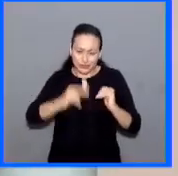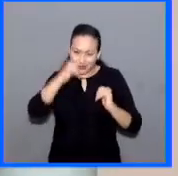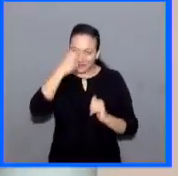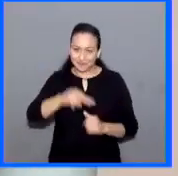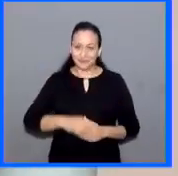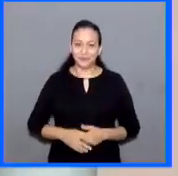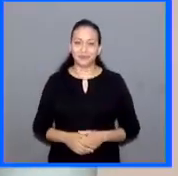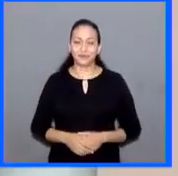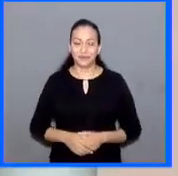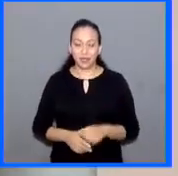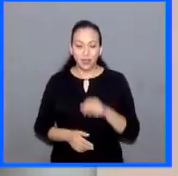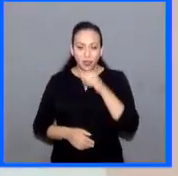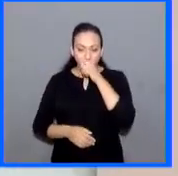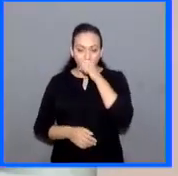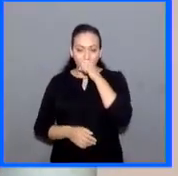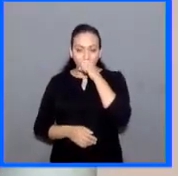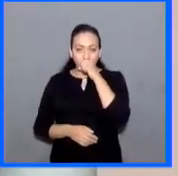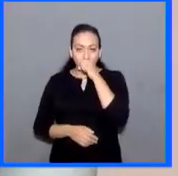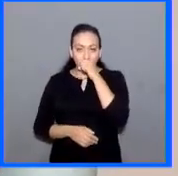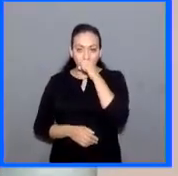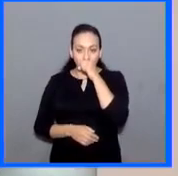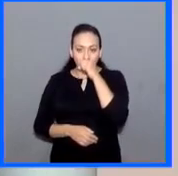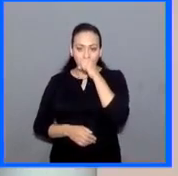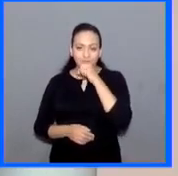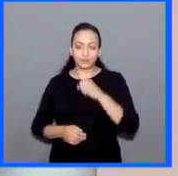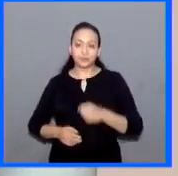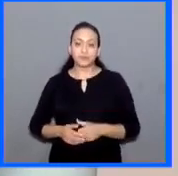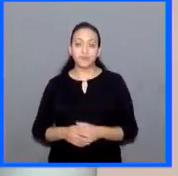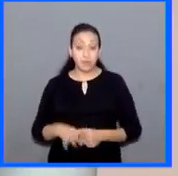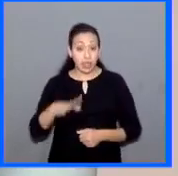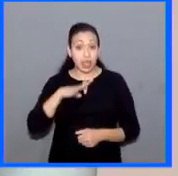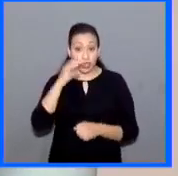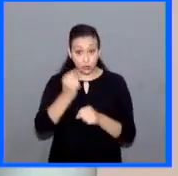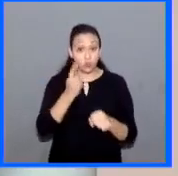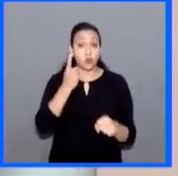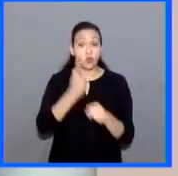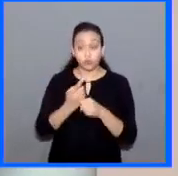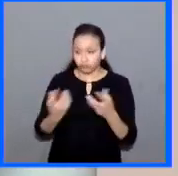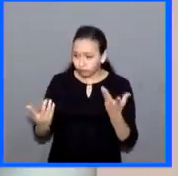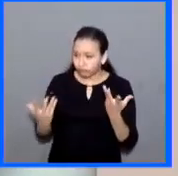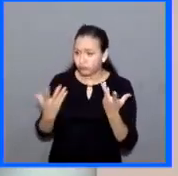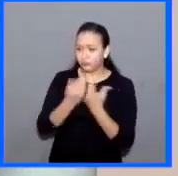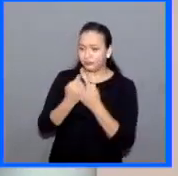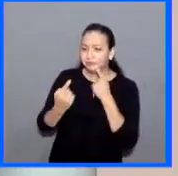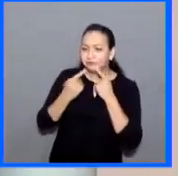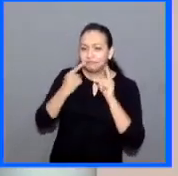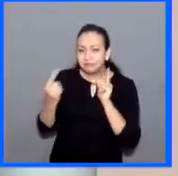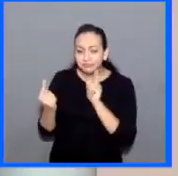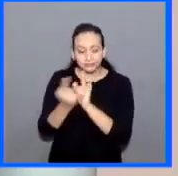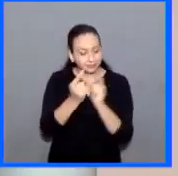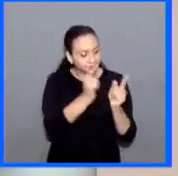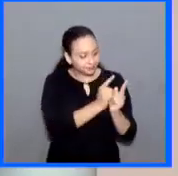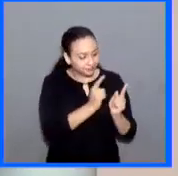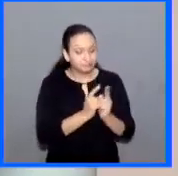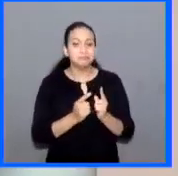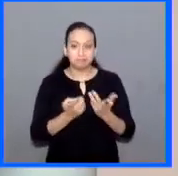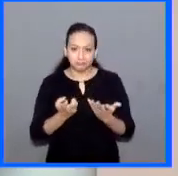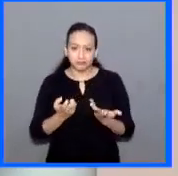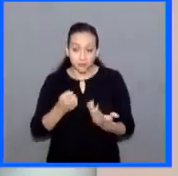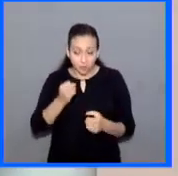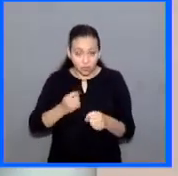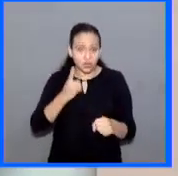oportunidad de revisar temas, dialogar, y creo que este es un muy buen